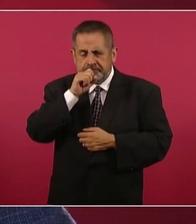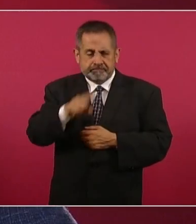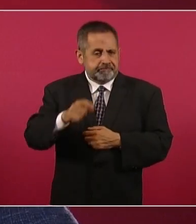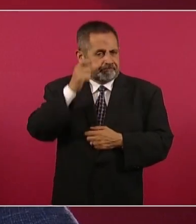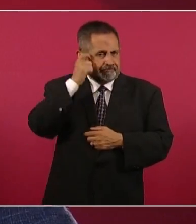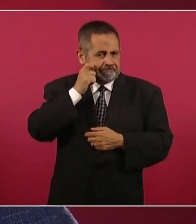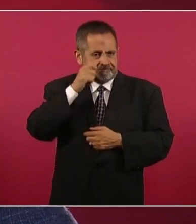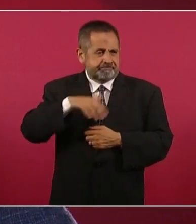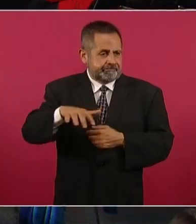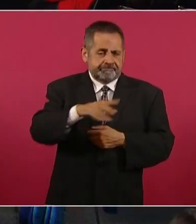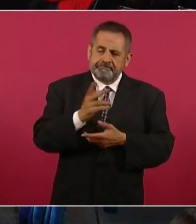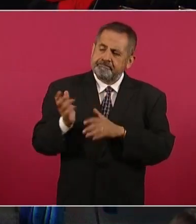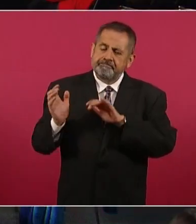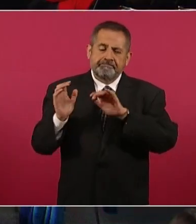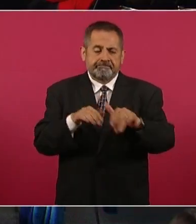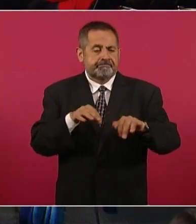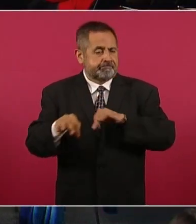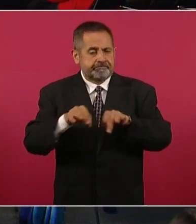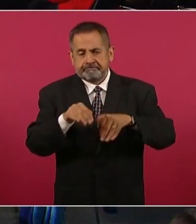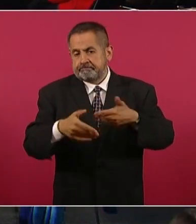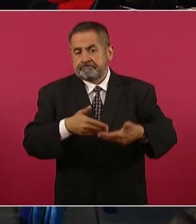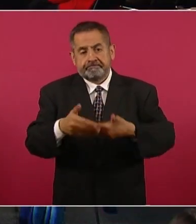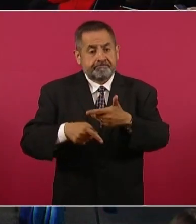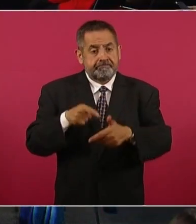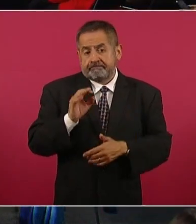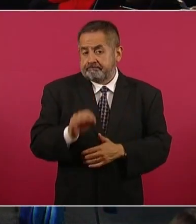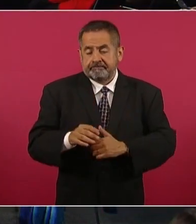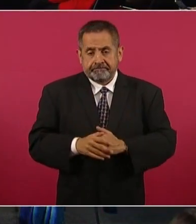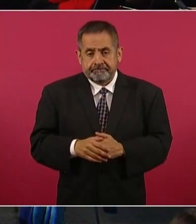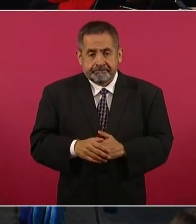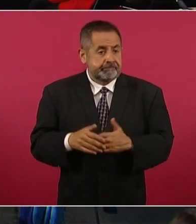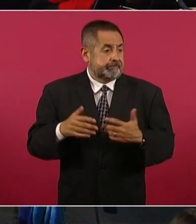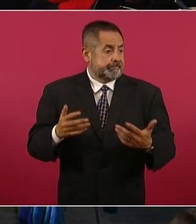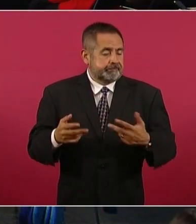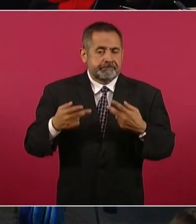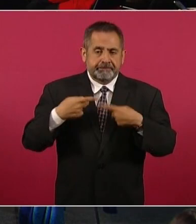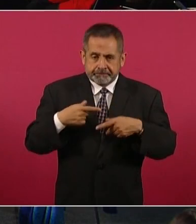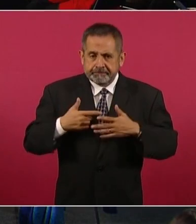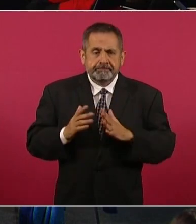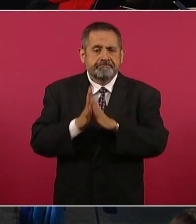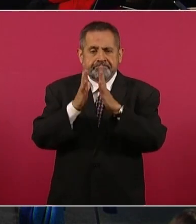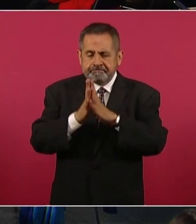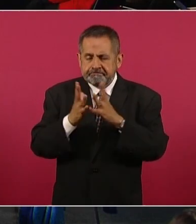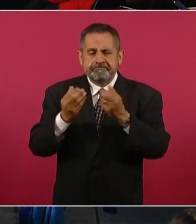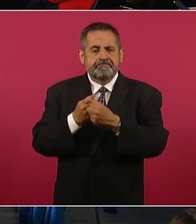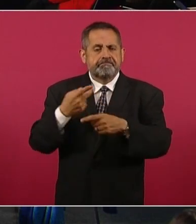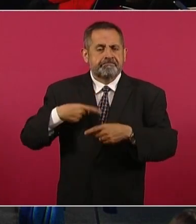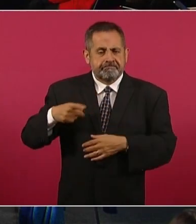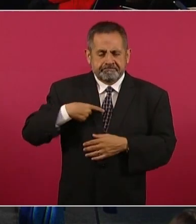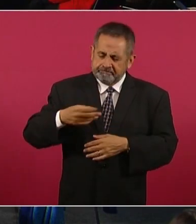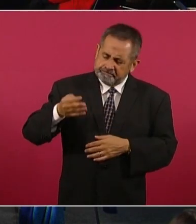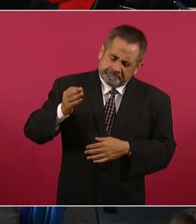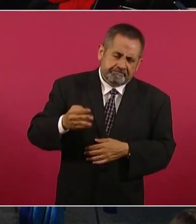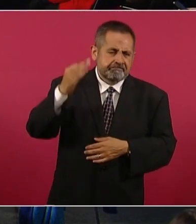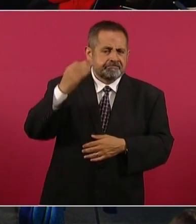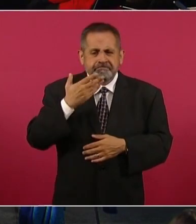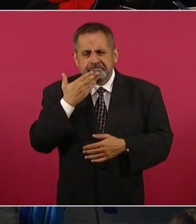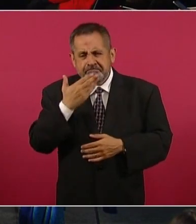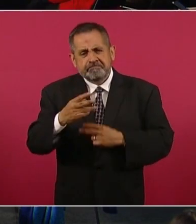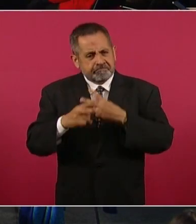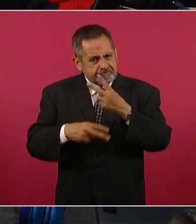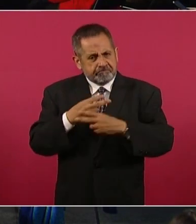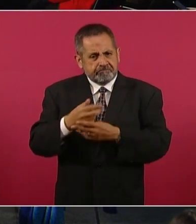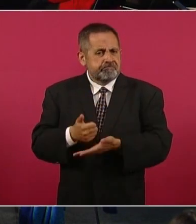Guerrero. Esto desde luego, reitero, señala que la gente participa, la gente lo toma en bien,